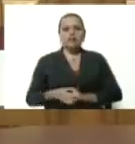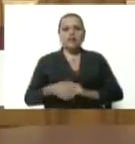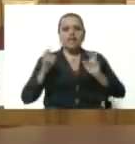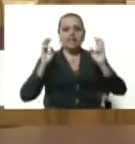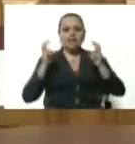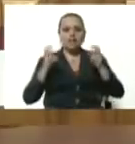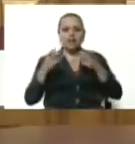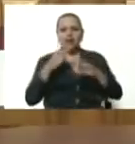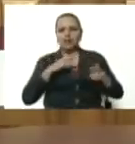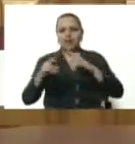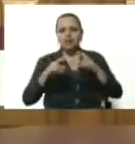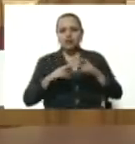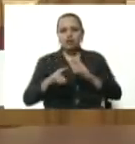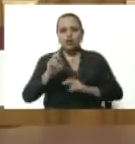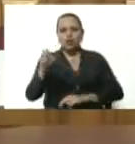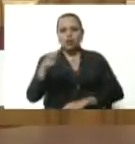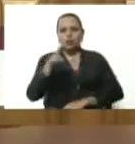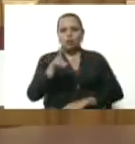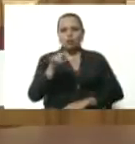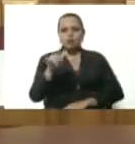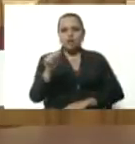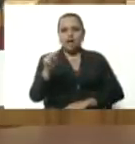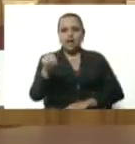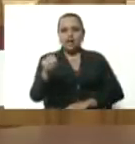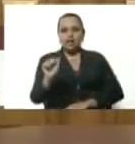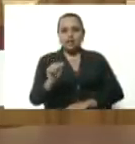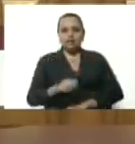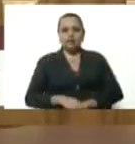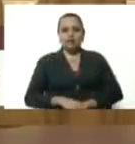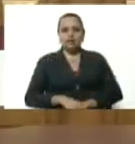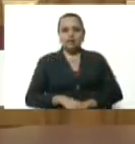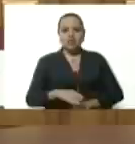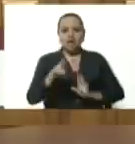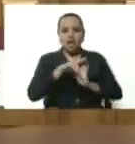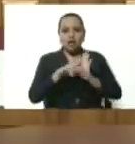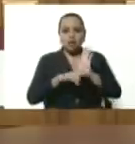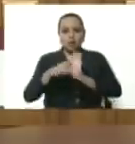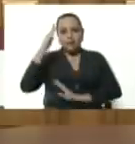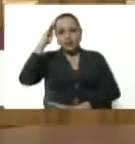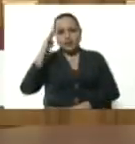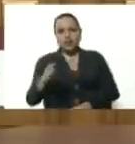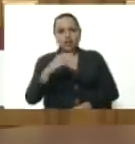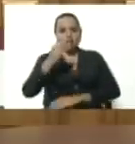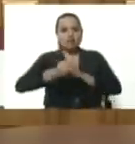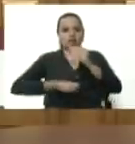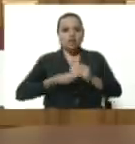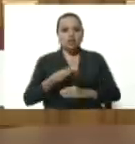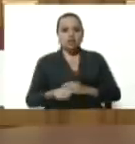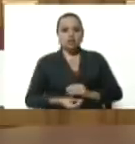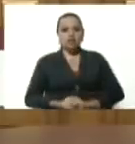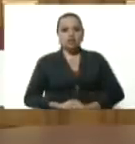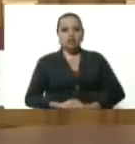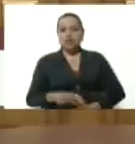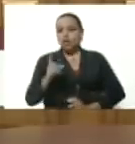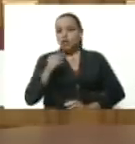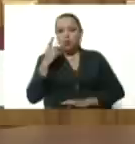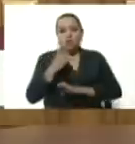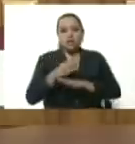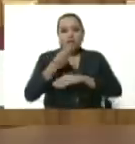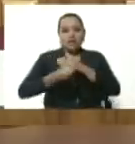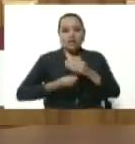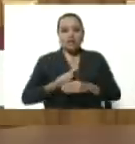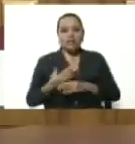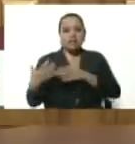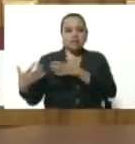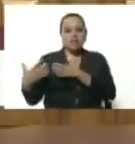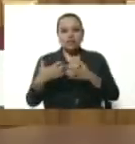en relación a Guyana. Las medidas militares que se han tomado y que no tienen por qué ser del